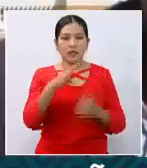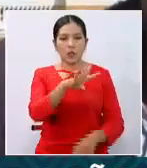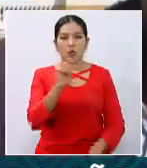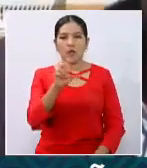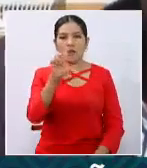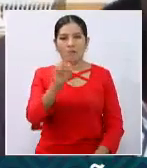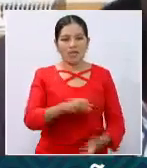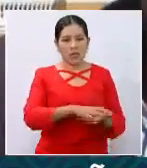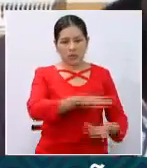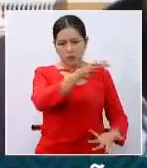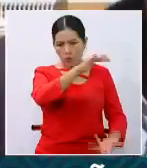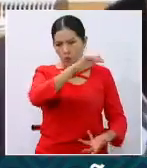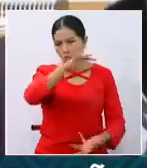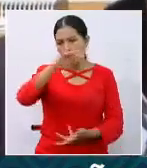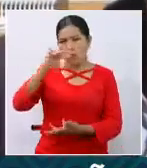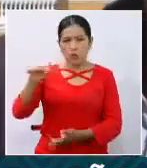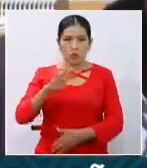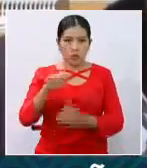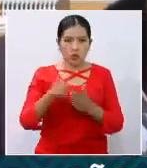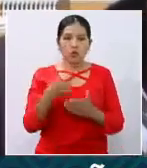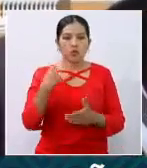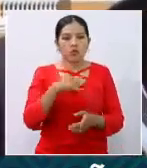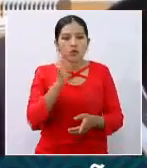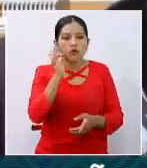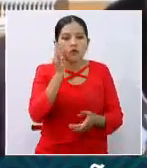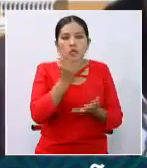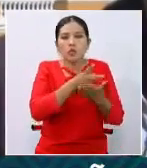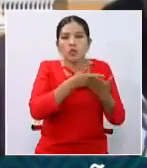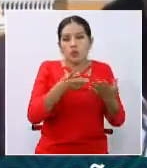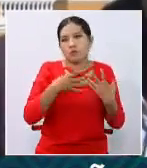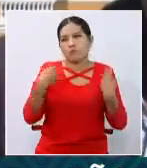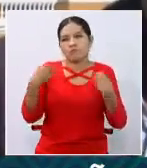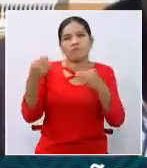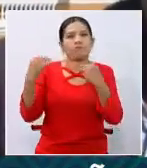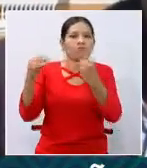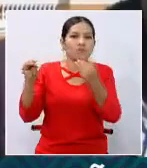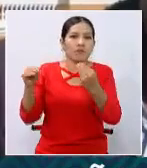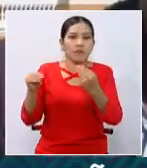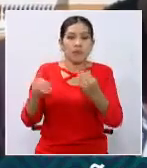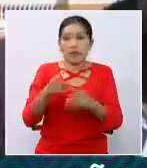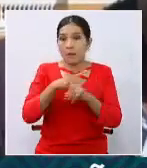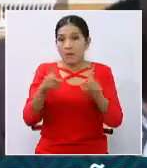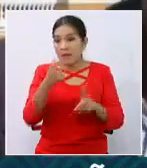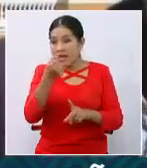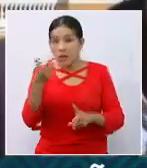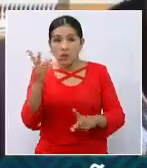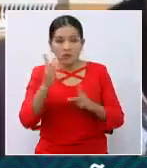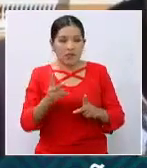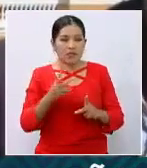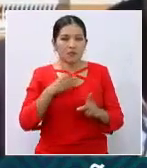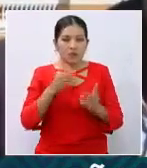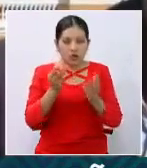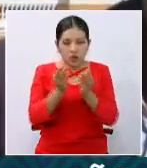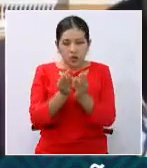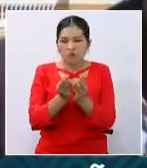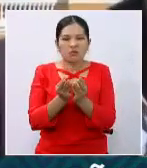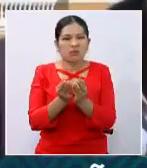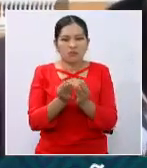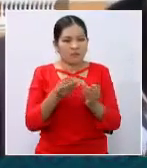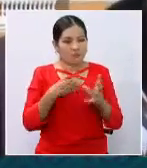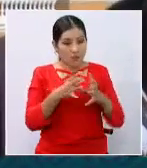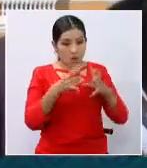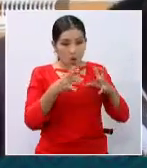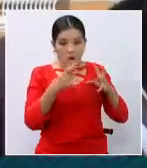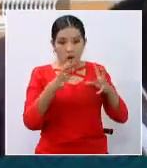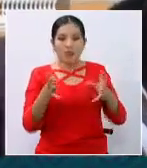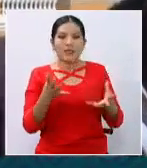de chirimoya lo cual vendemos en fruta fresca muchas veces la gente prefiere las grandes nomás no más calidad la por su